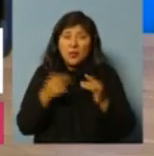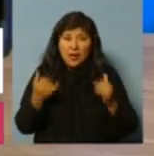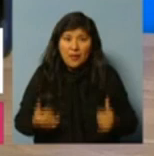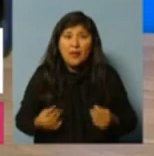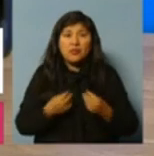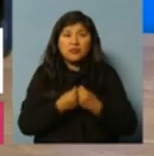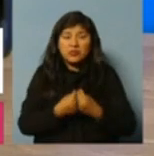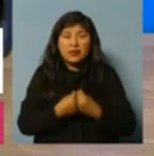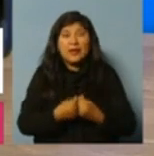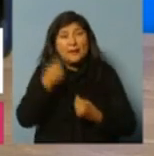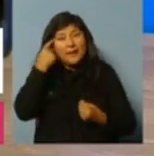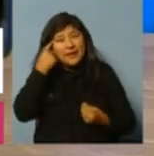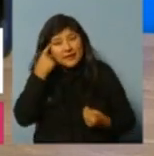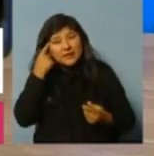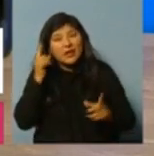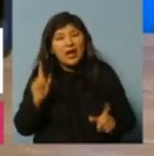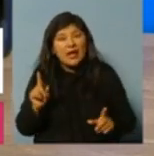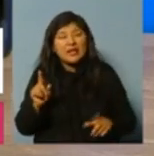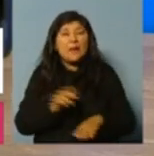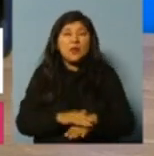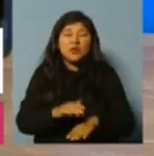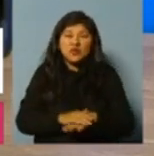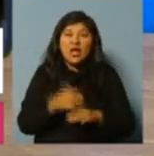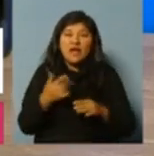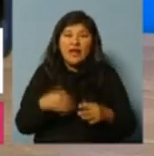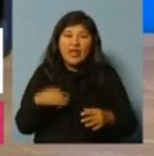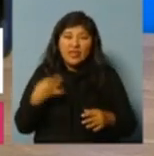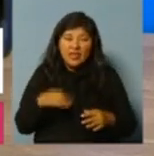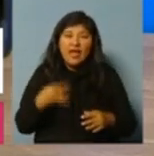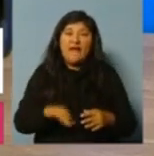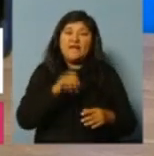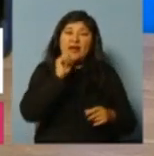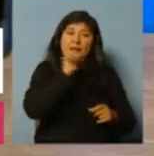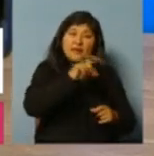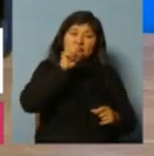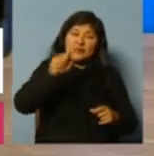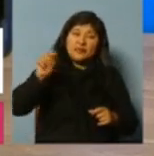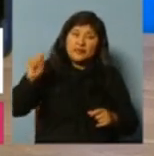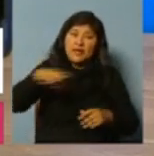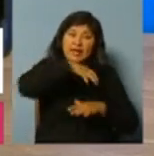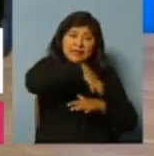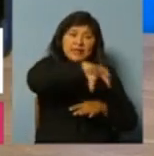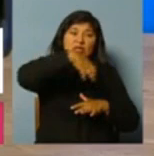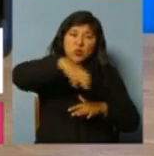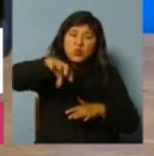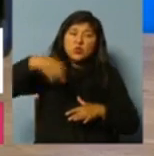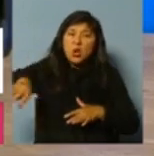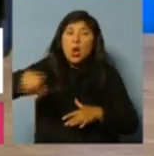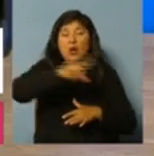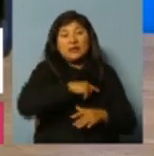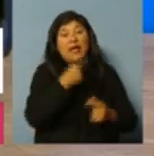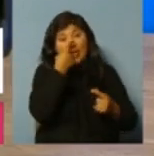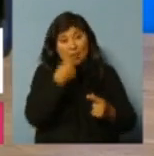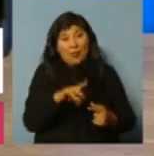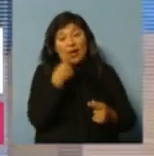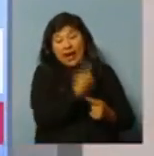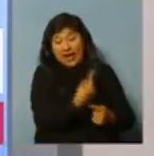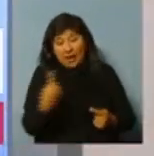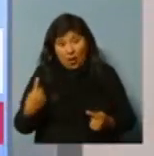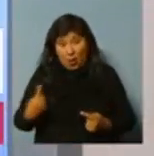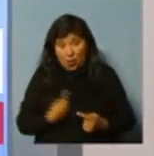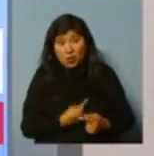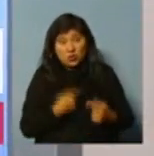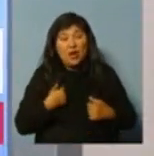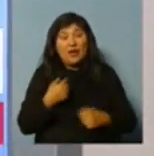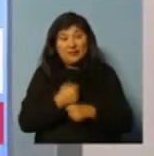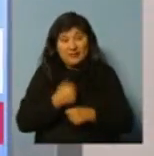es la responsabilidad institucional la responsabilidad que tiene cada uno desde su lugar para